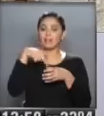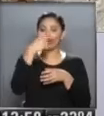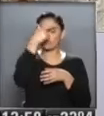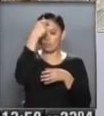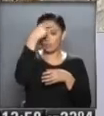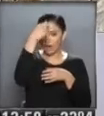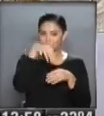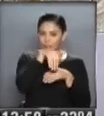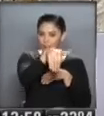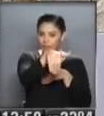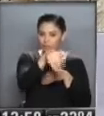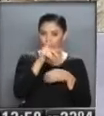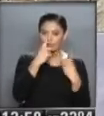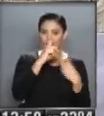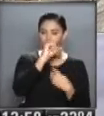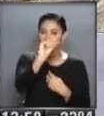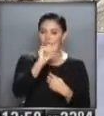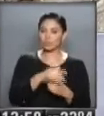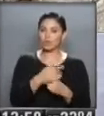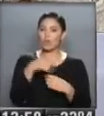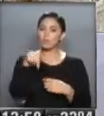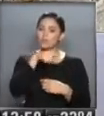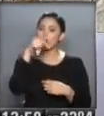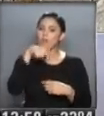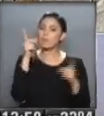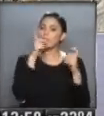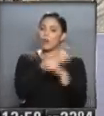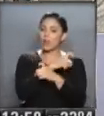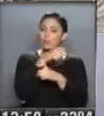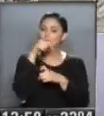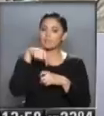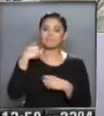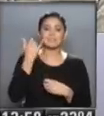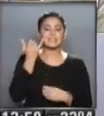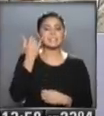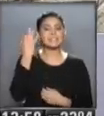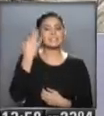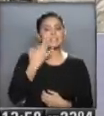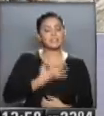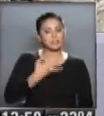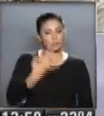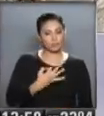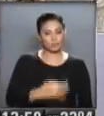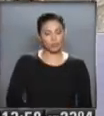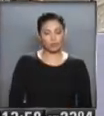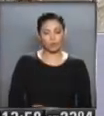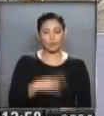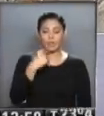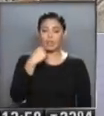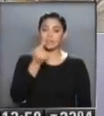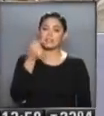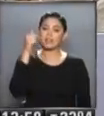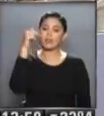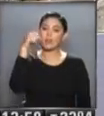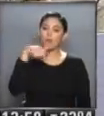conductores de micros de larga distancia. Por lo tanto, este conflicto se avecina, según indican, o